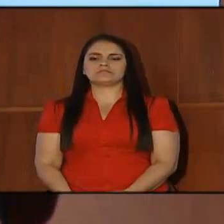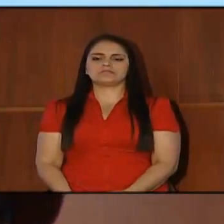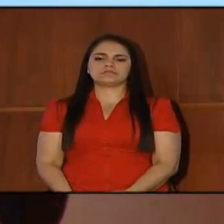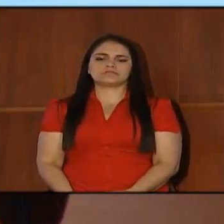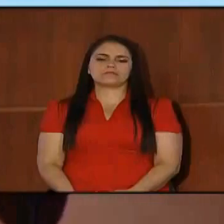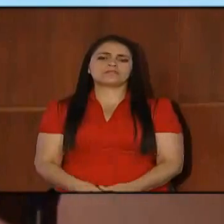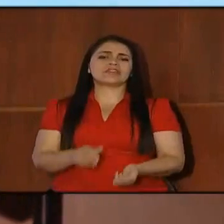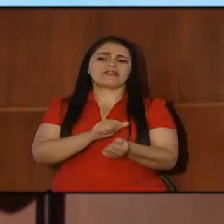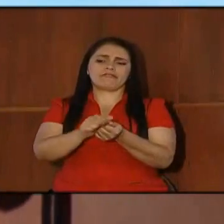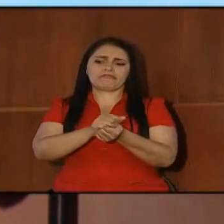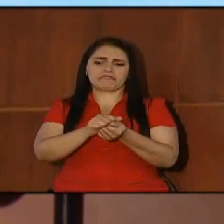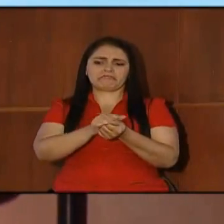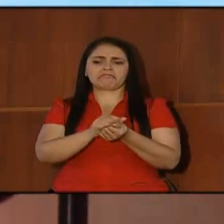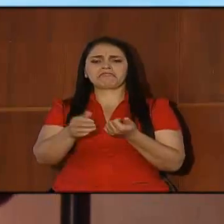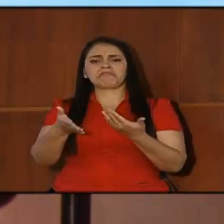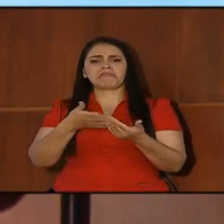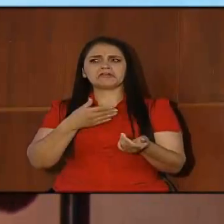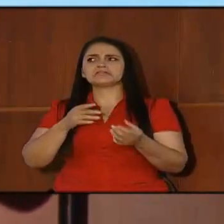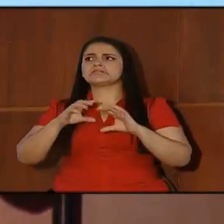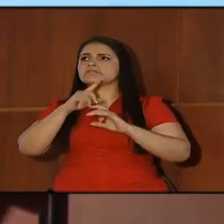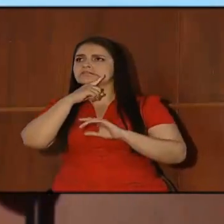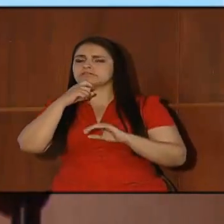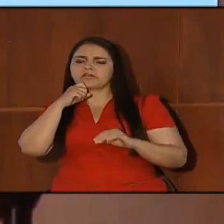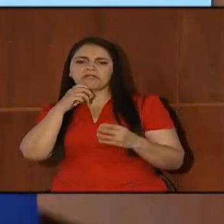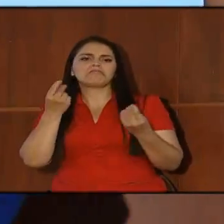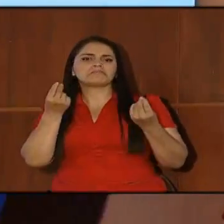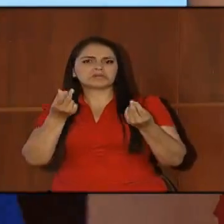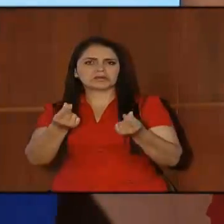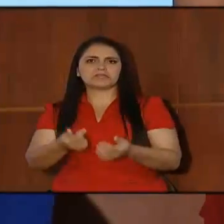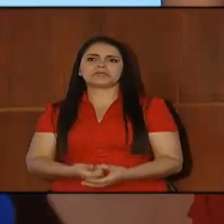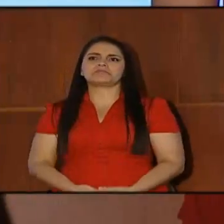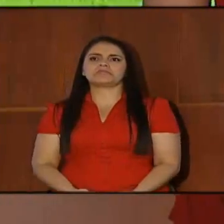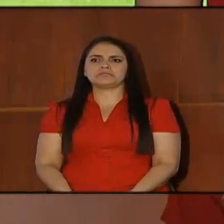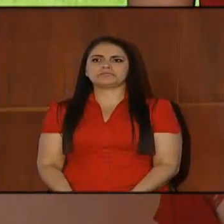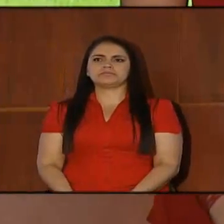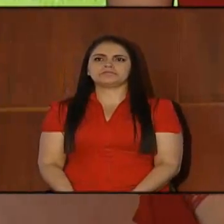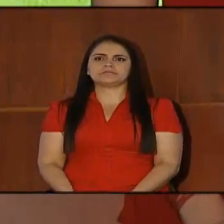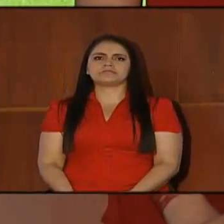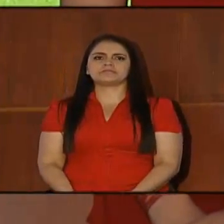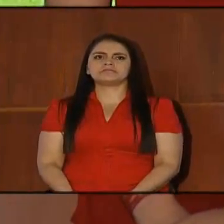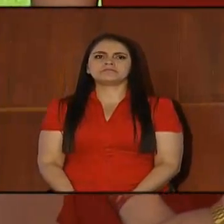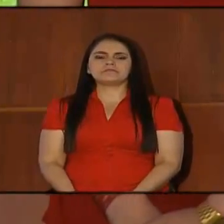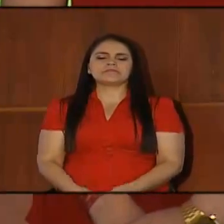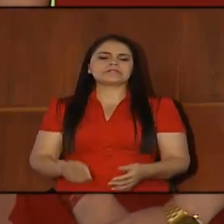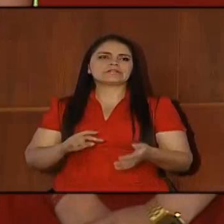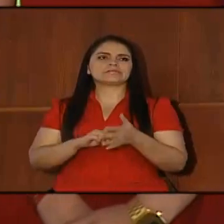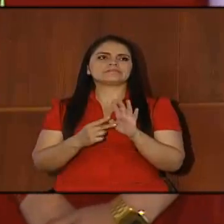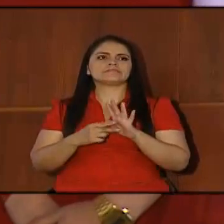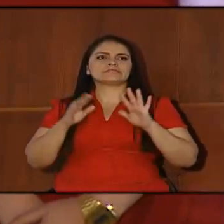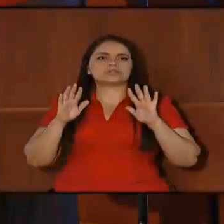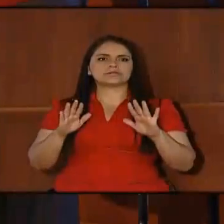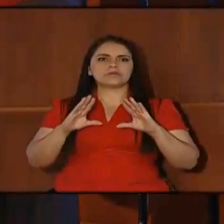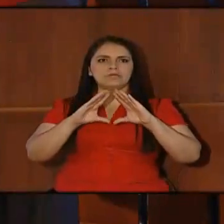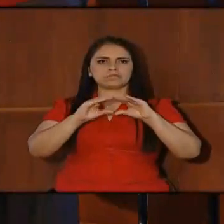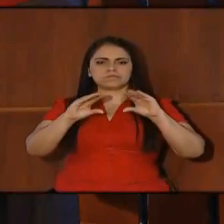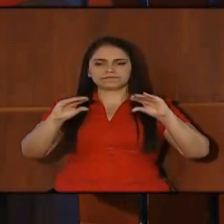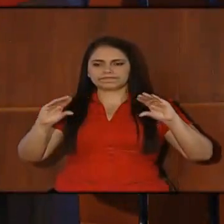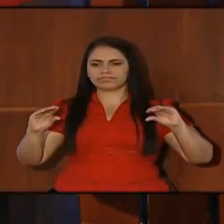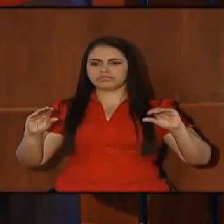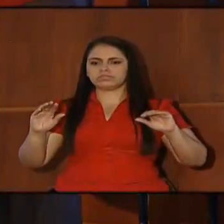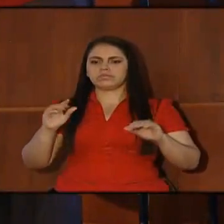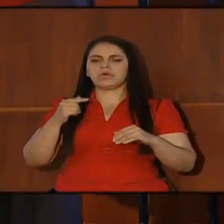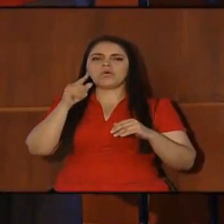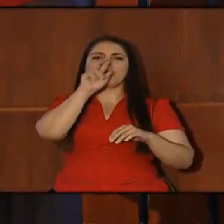se lava fácilmente y se seca también pues mucho más fácil. Entonces es hecho con algodón siliconado. La